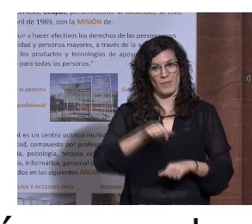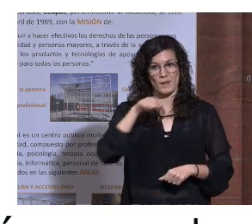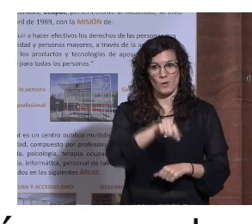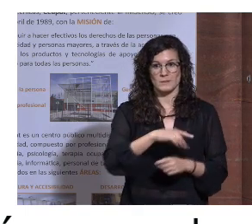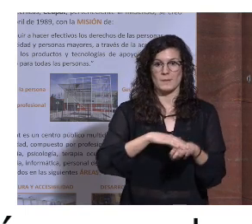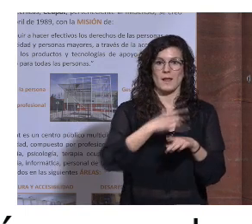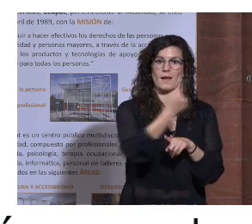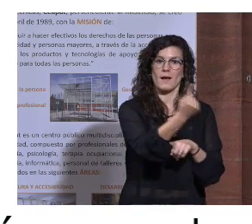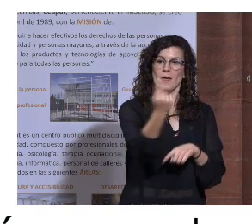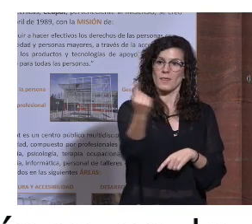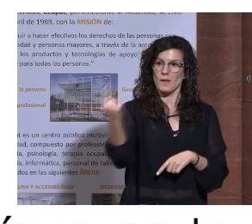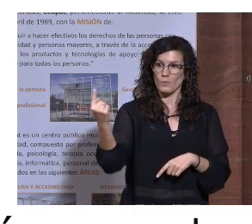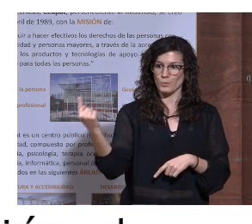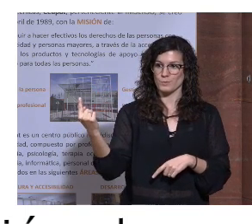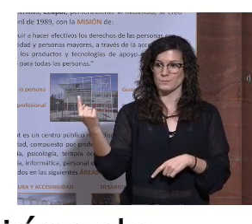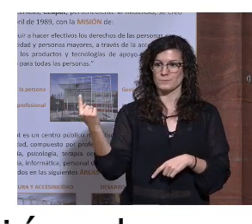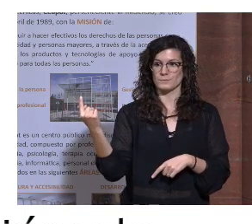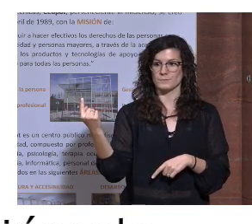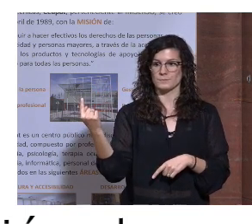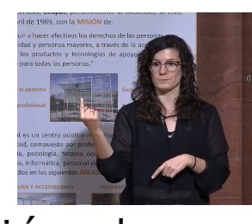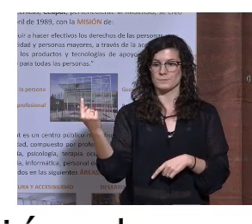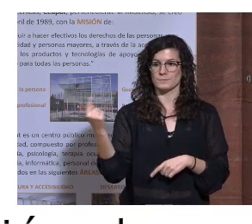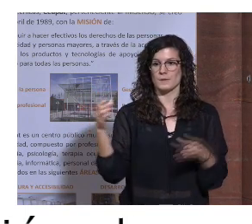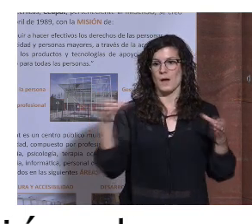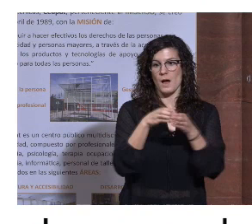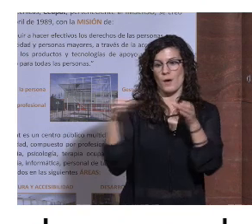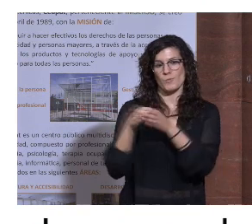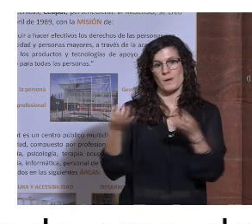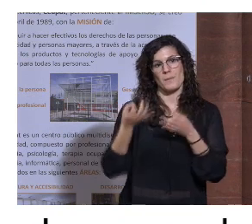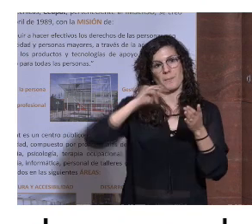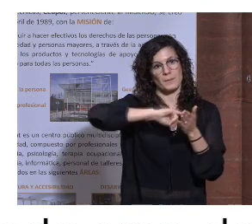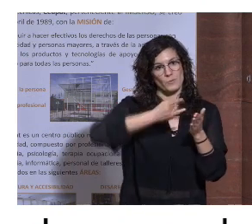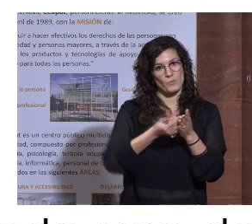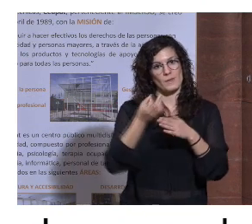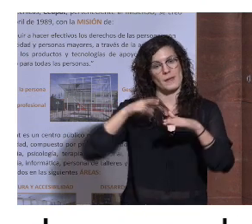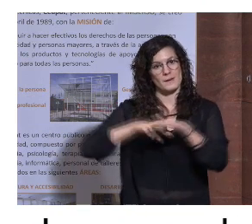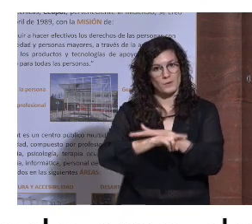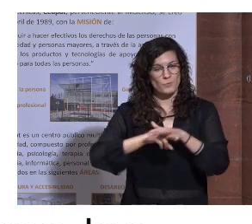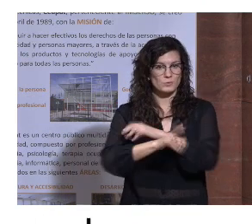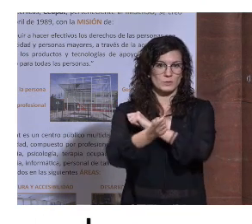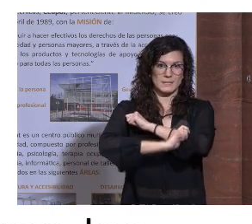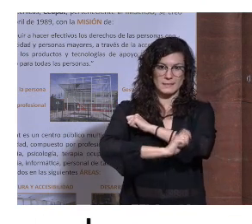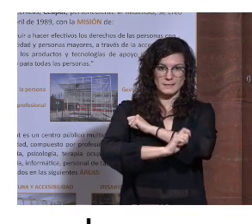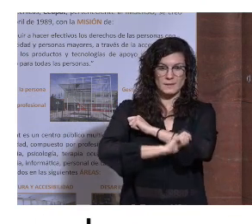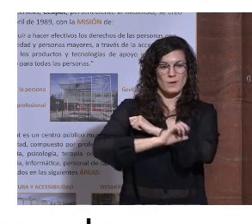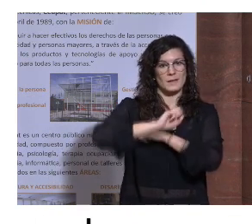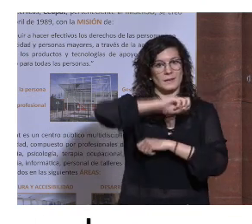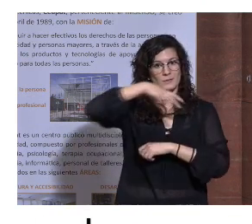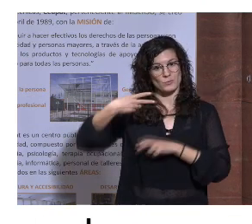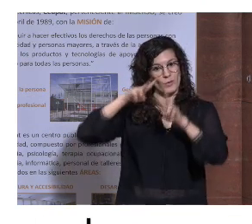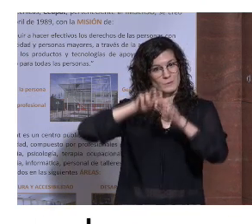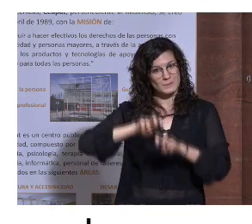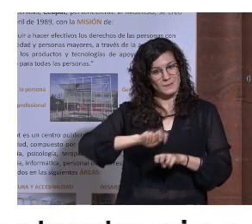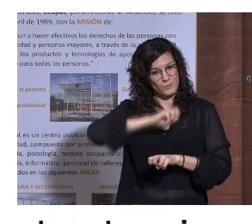uno de estos principios, establece o agrupa las metodologías, los recursos, las estrategias, los resultados de estas